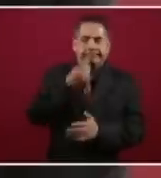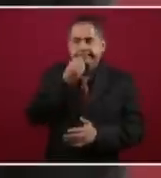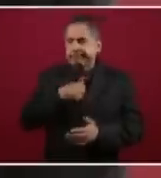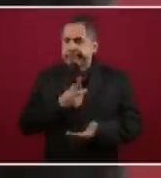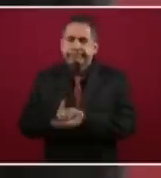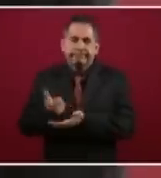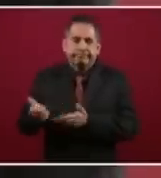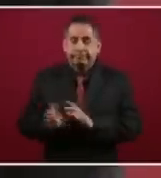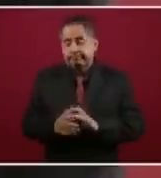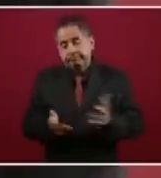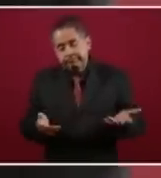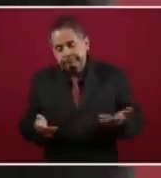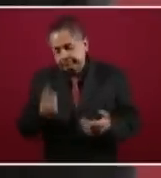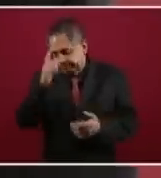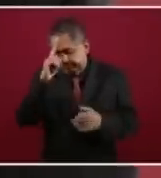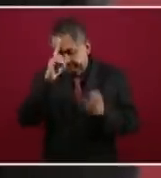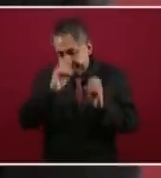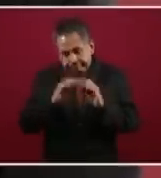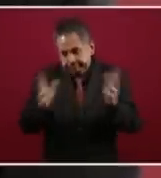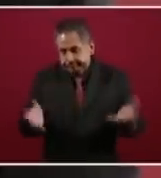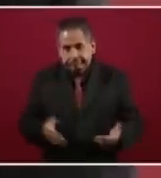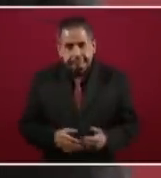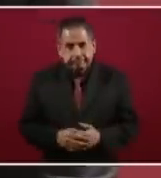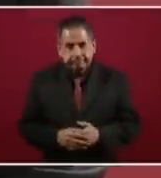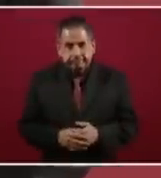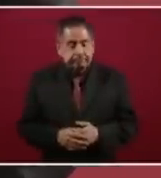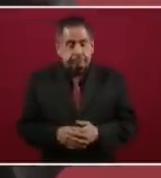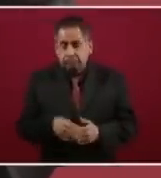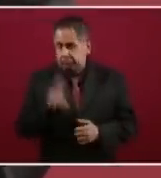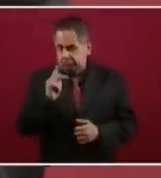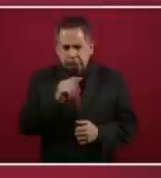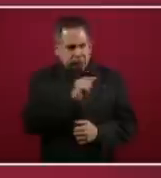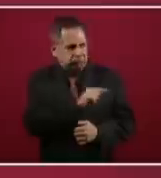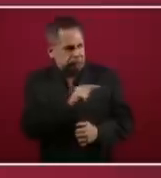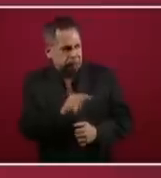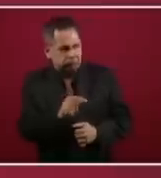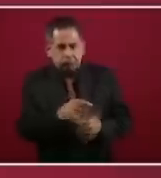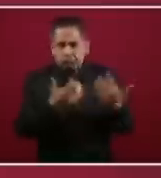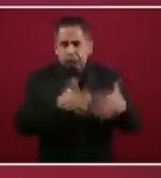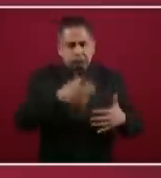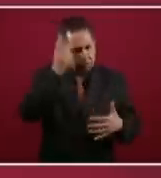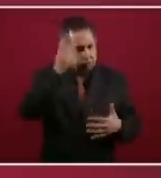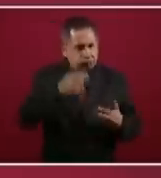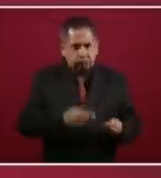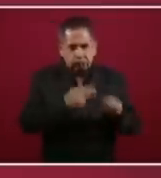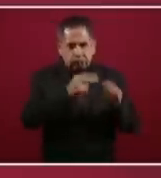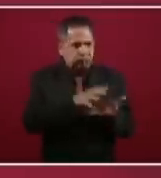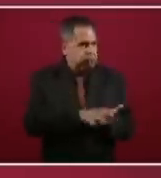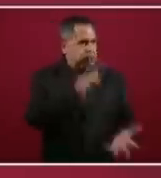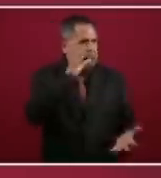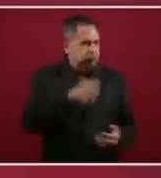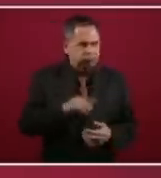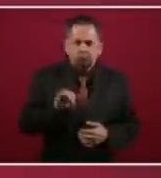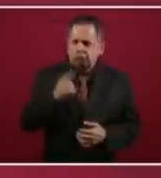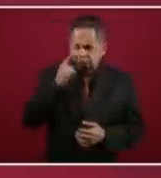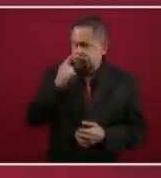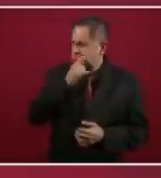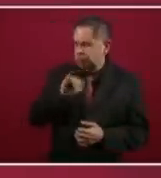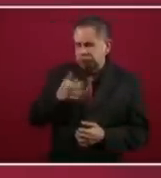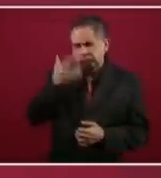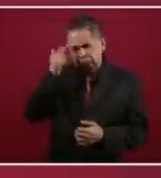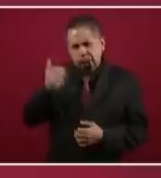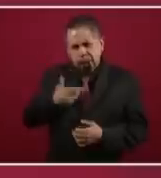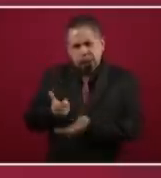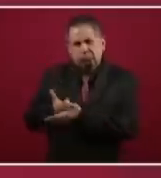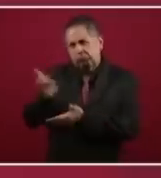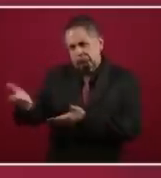esto es lógico, pero la mayoría lo ve bien porque pues no es